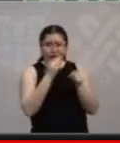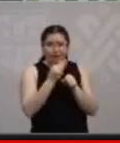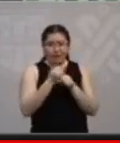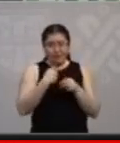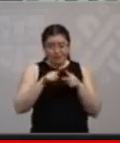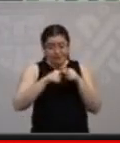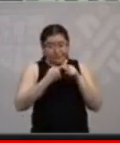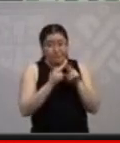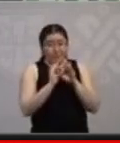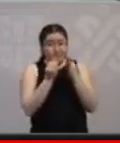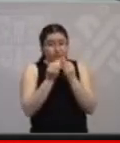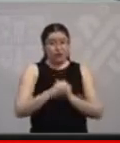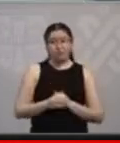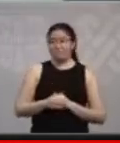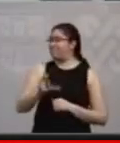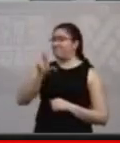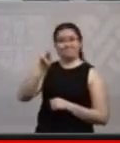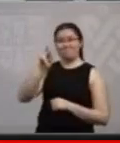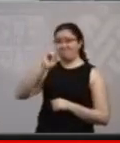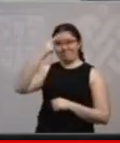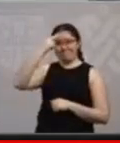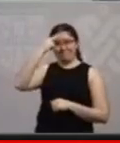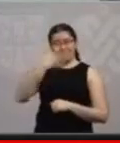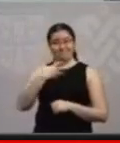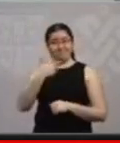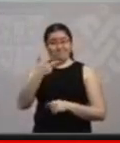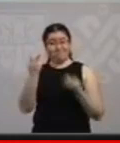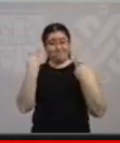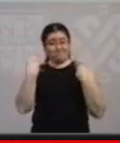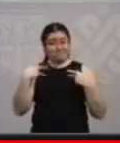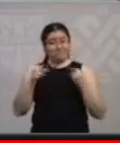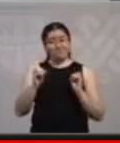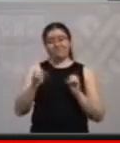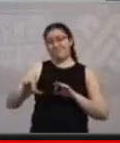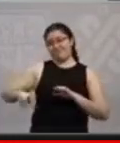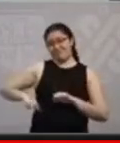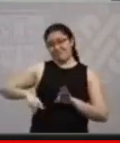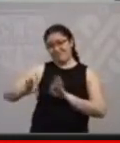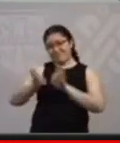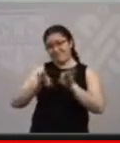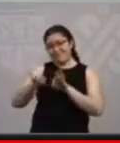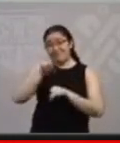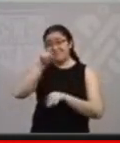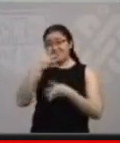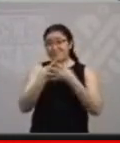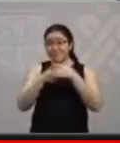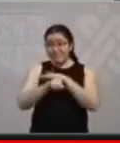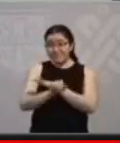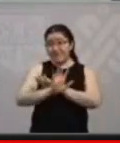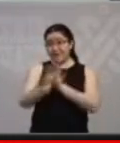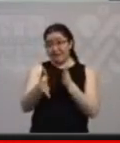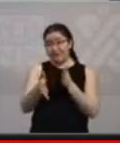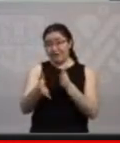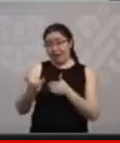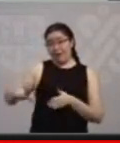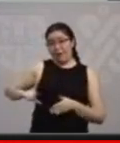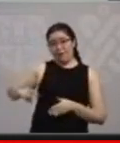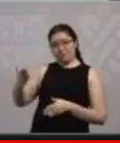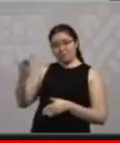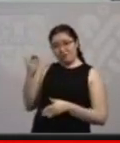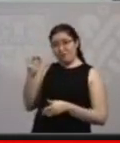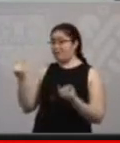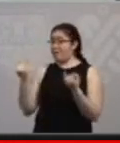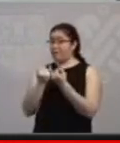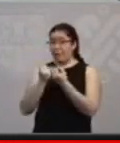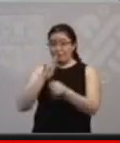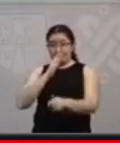que empieza el proceso. No, les recuerdo que hay cerca de 8 funcionarios o servidores públicos en prisión de la administración pasada y tiene que